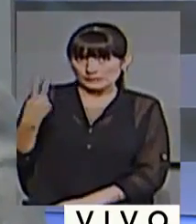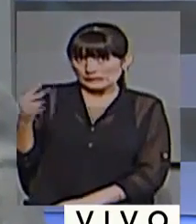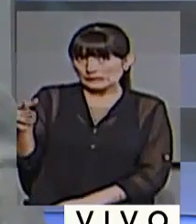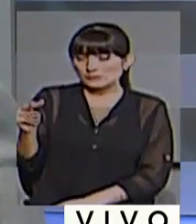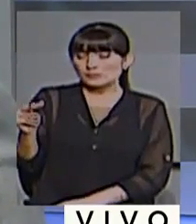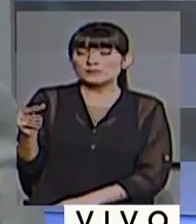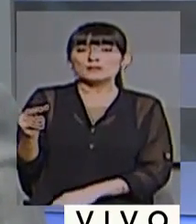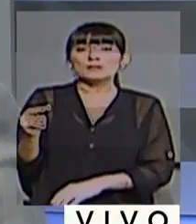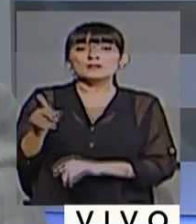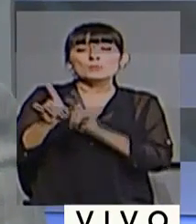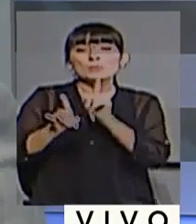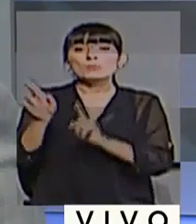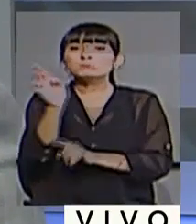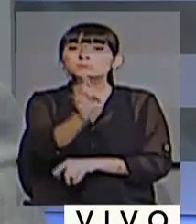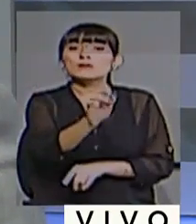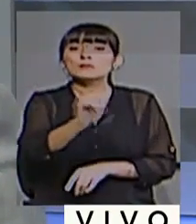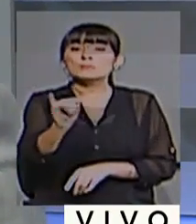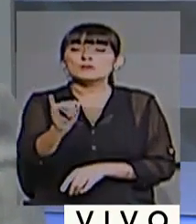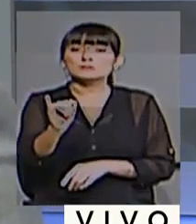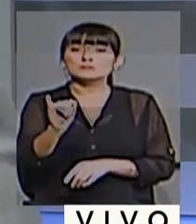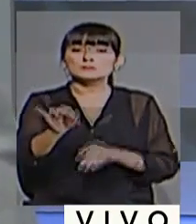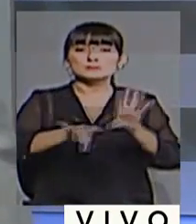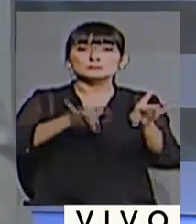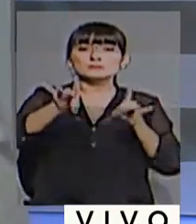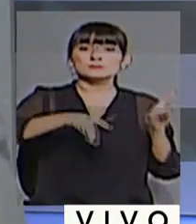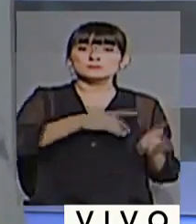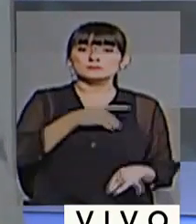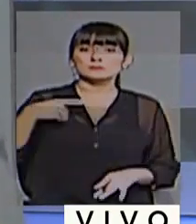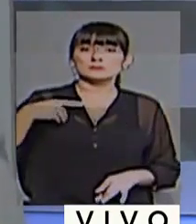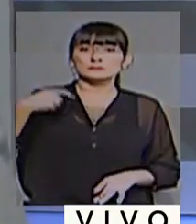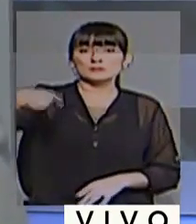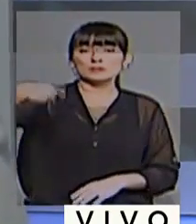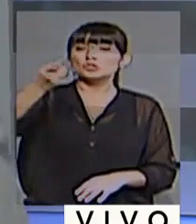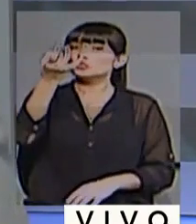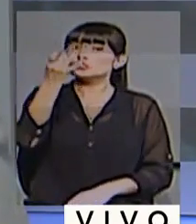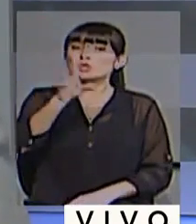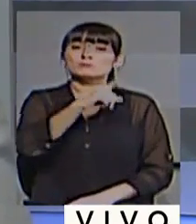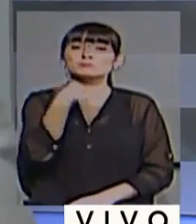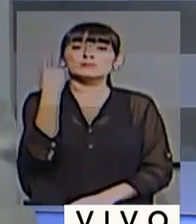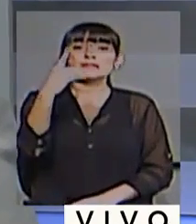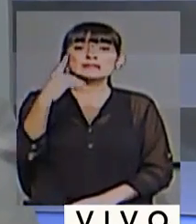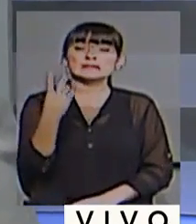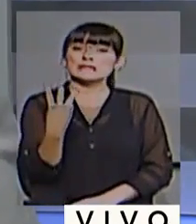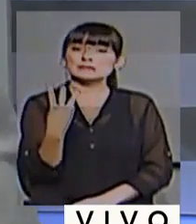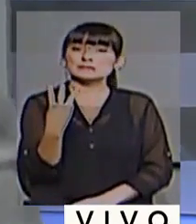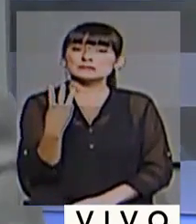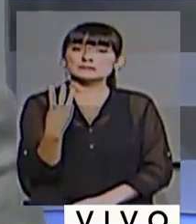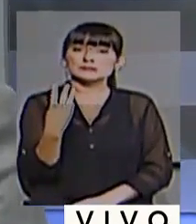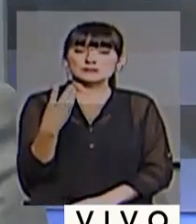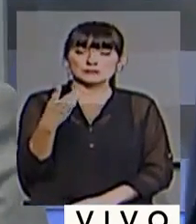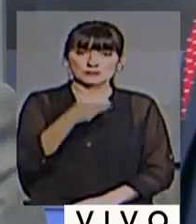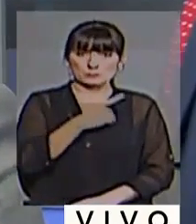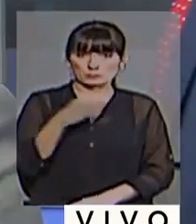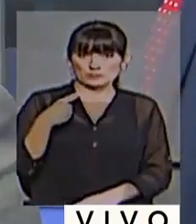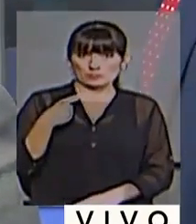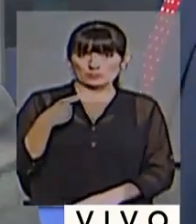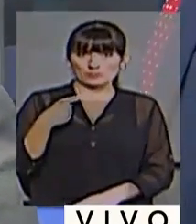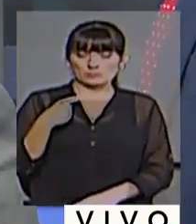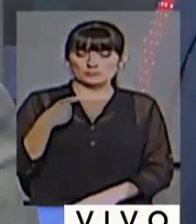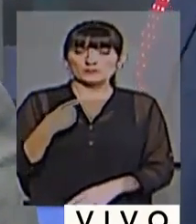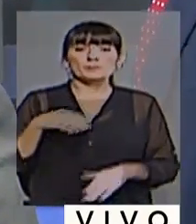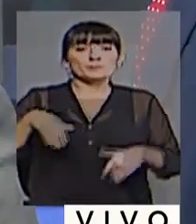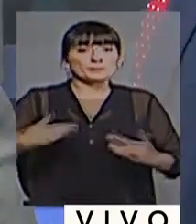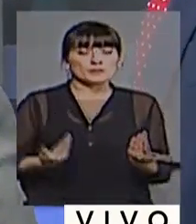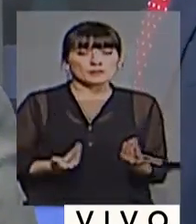sobre la elección de parlamentarios, solo perdieron 3 diputados. Y aumentaron su base